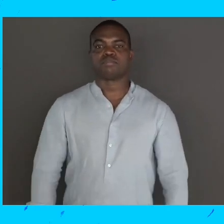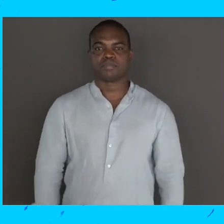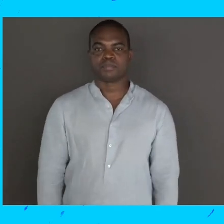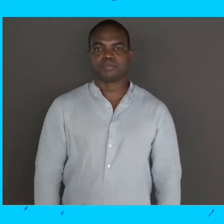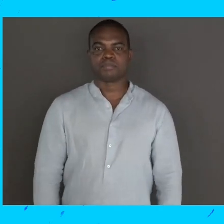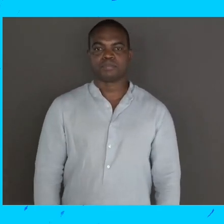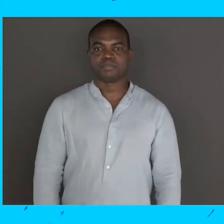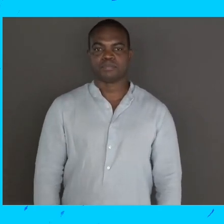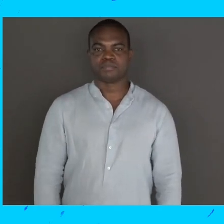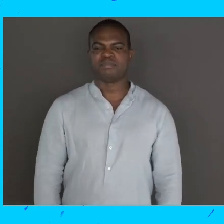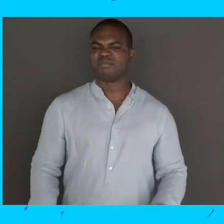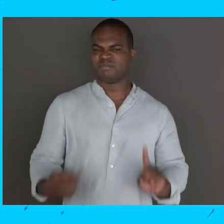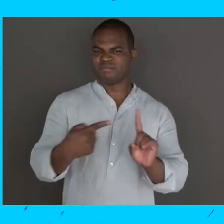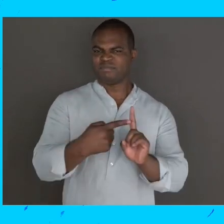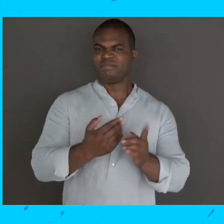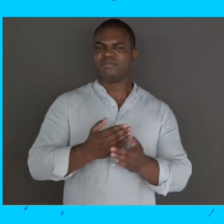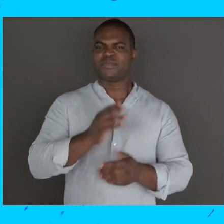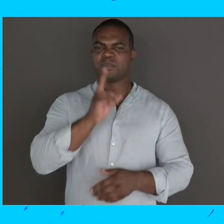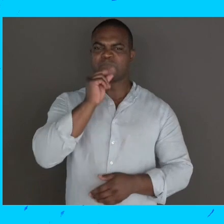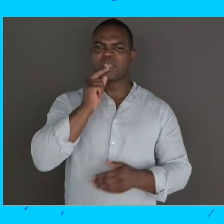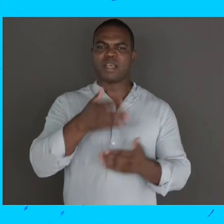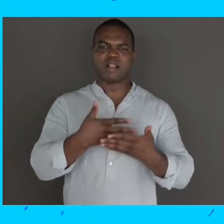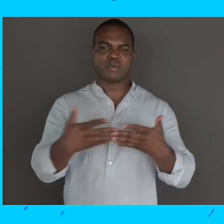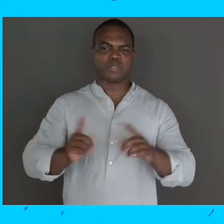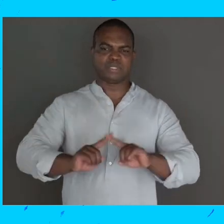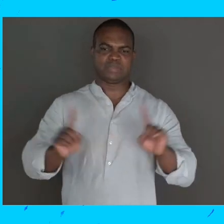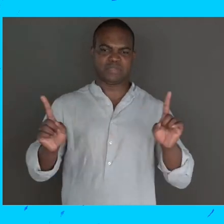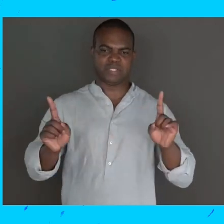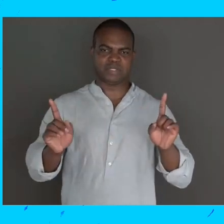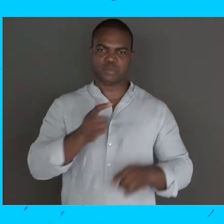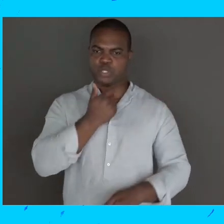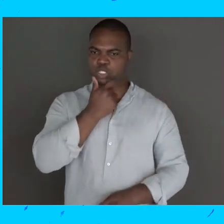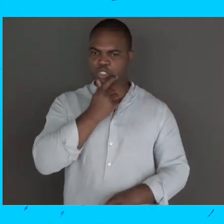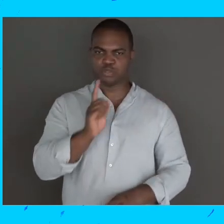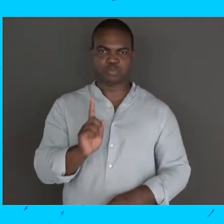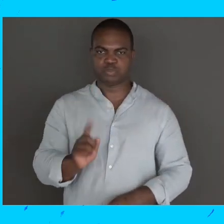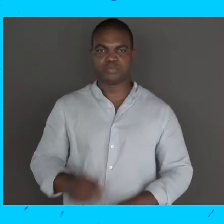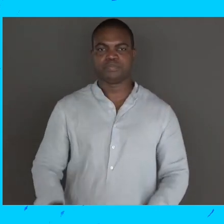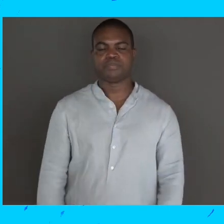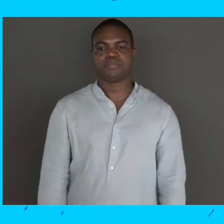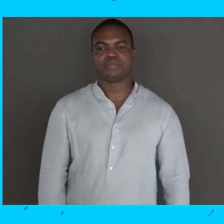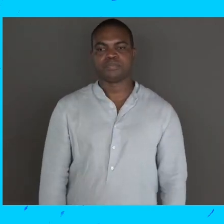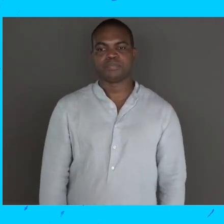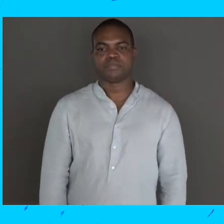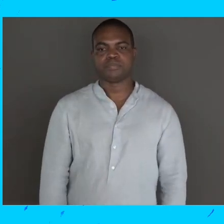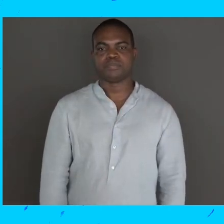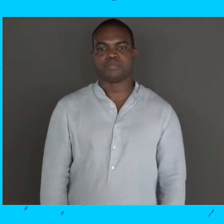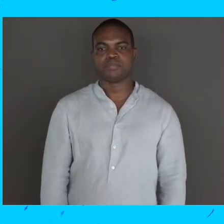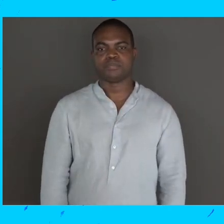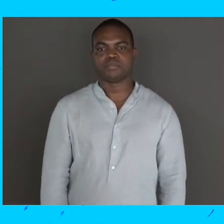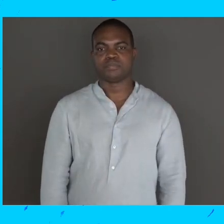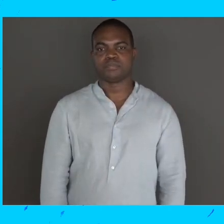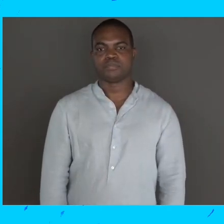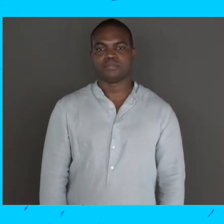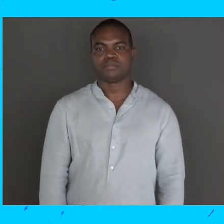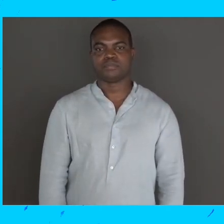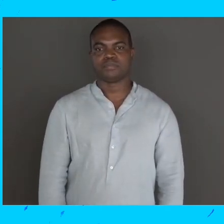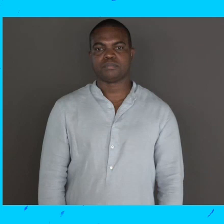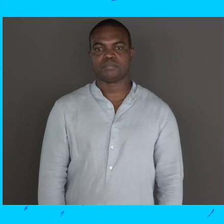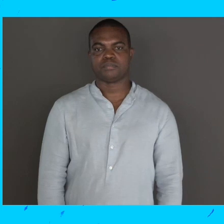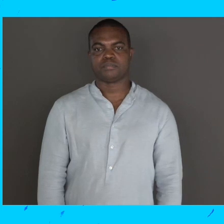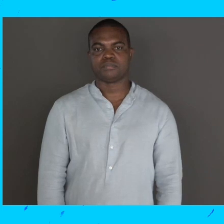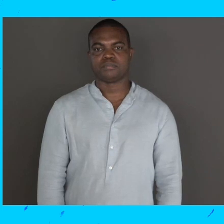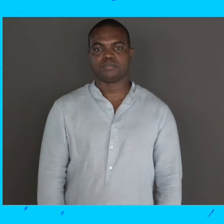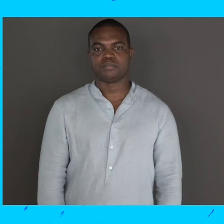y estrategias de educación total para sexualidad y educación y también de esa manera